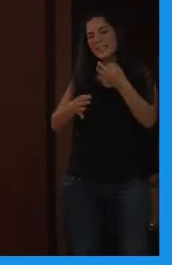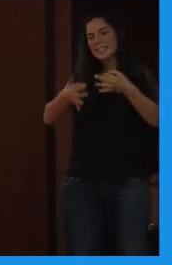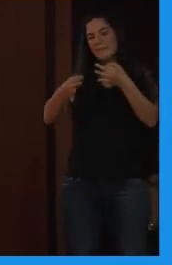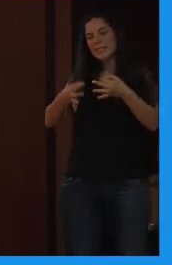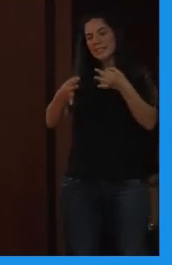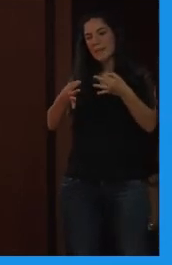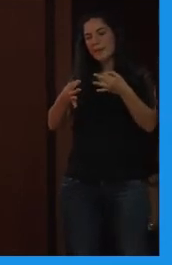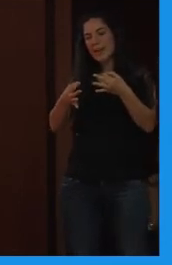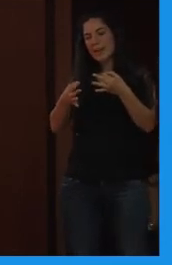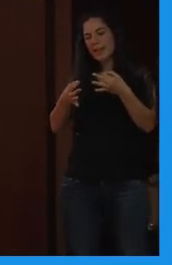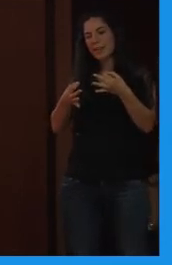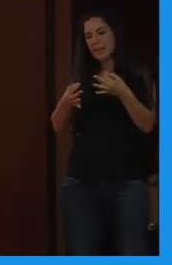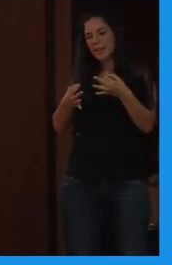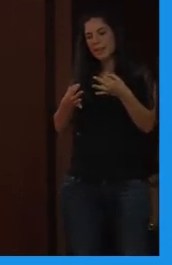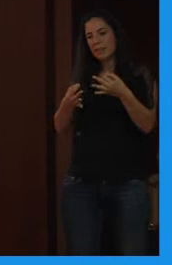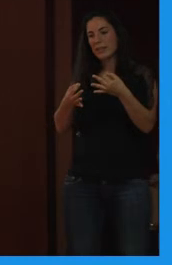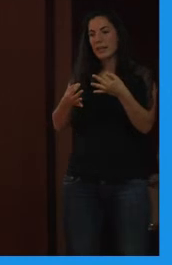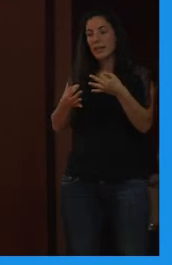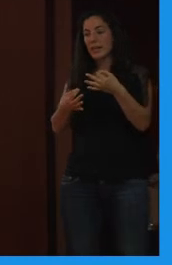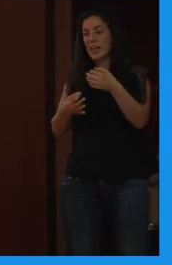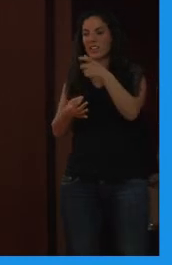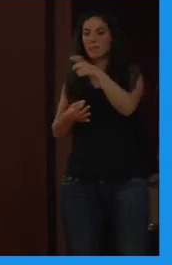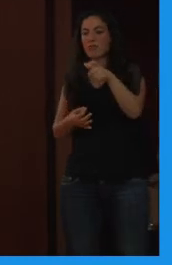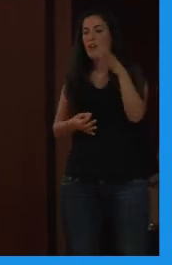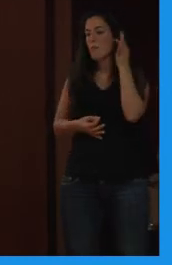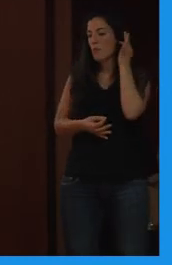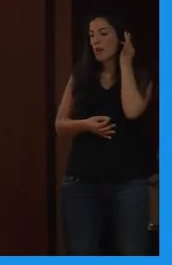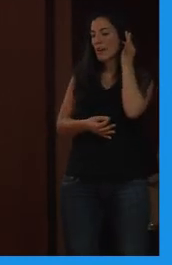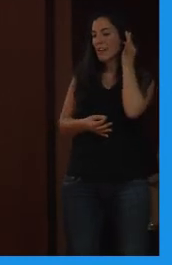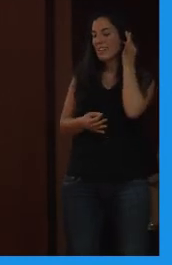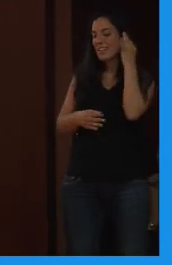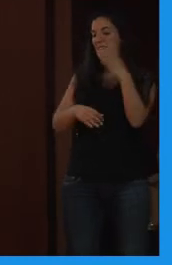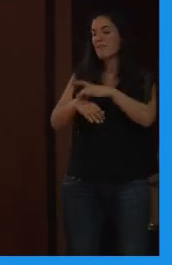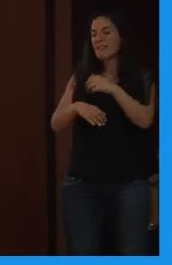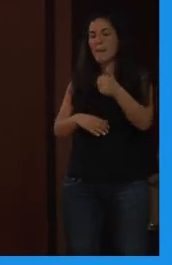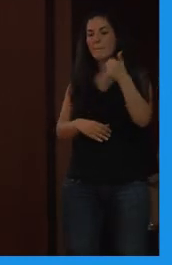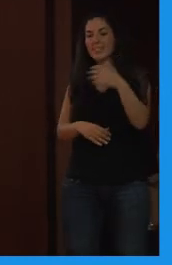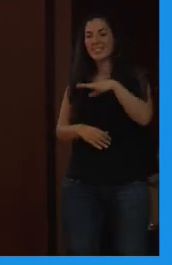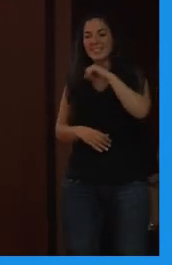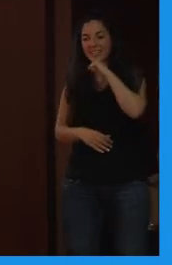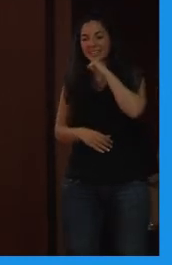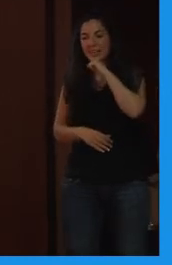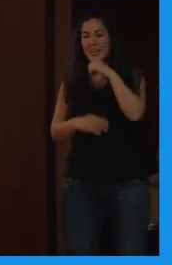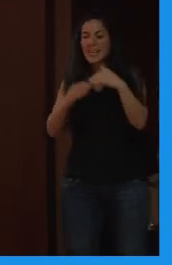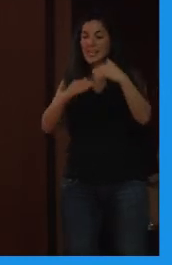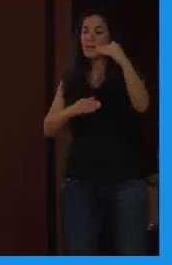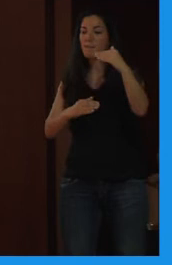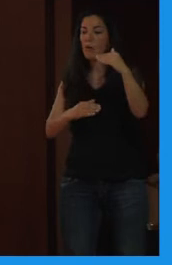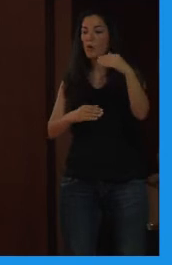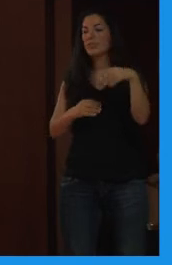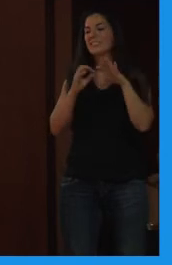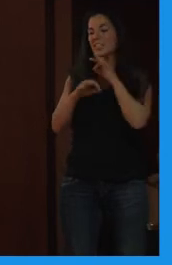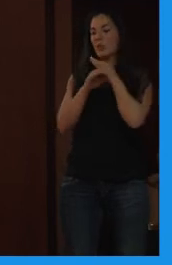muy frecuente en la población femenina, como veréis, sería el hipotiroidismo. La frecuencia del hipotiroidismo en población